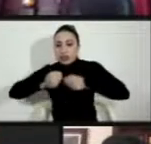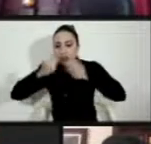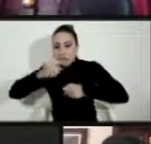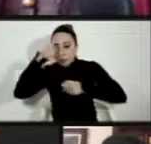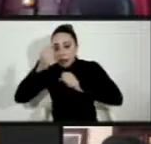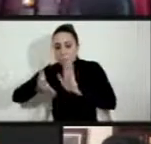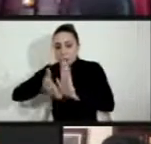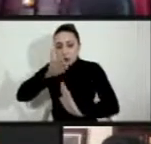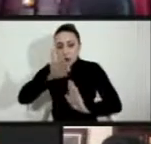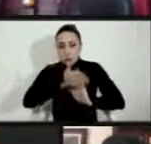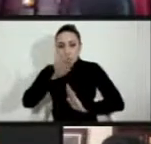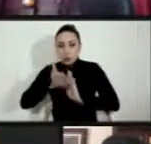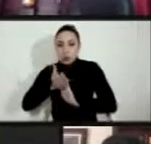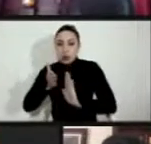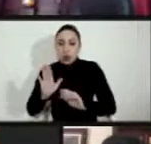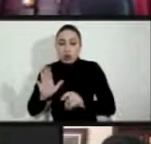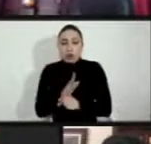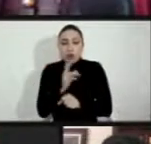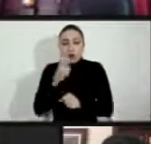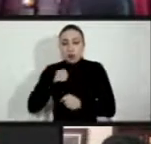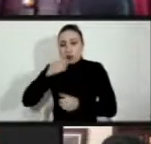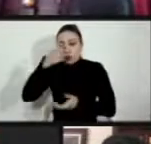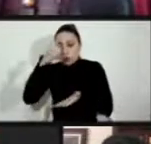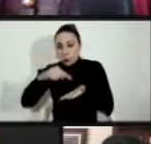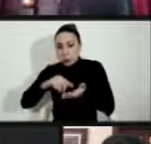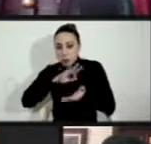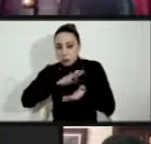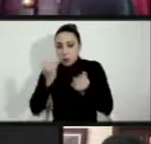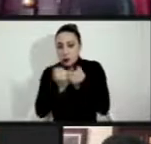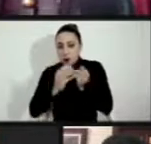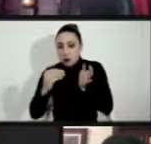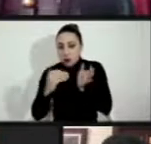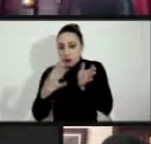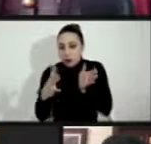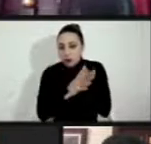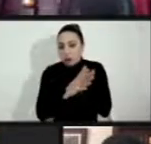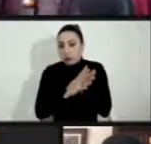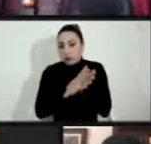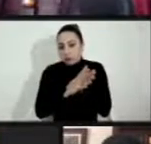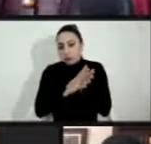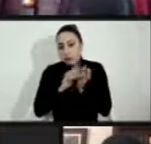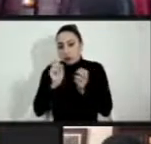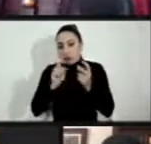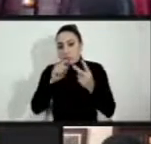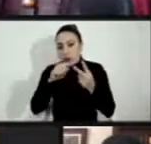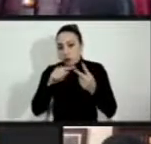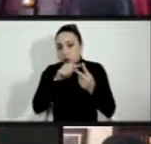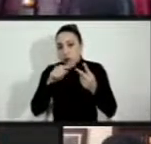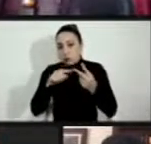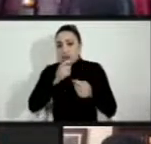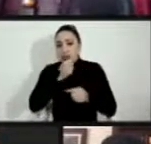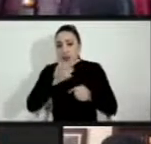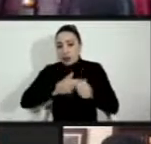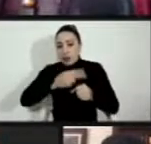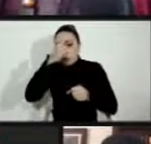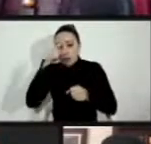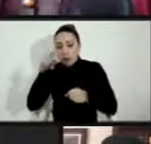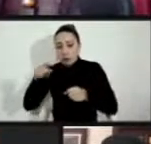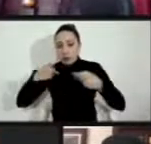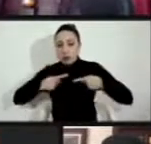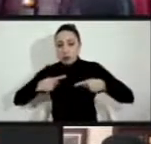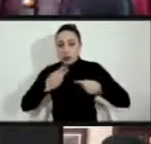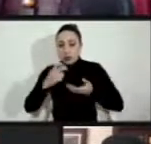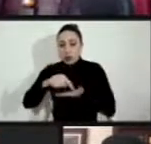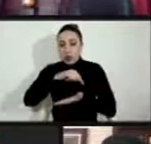manera pues muy clara poder darle certeza a los habitantes de estos inmuebles respecto a la